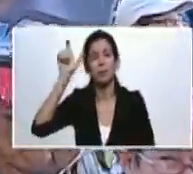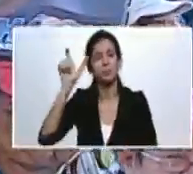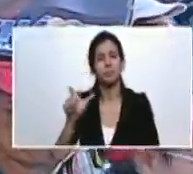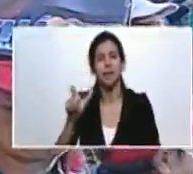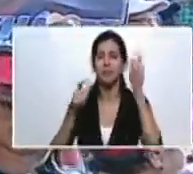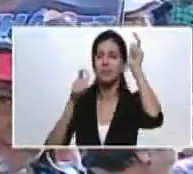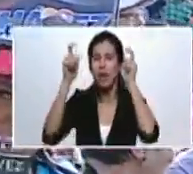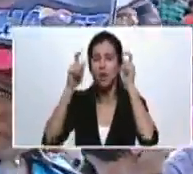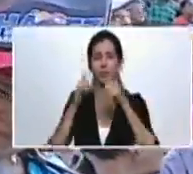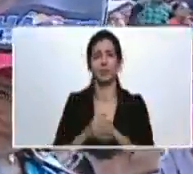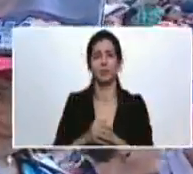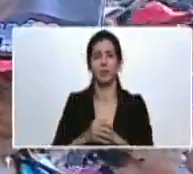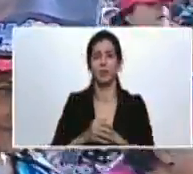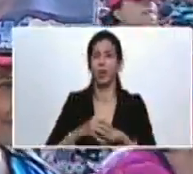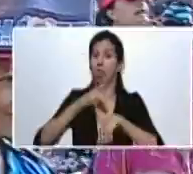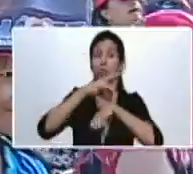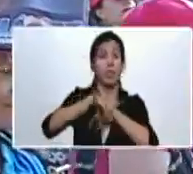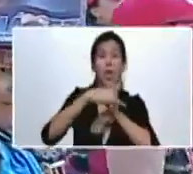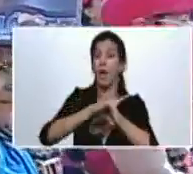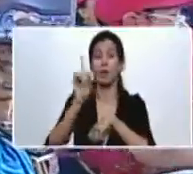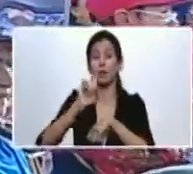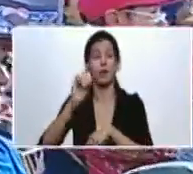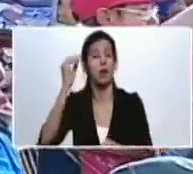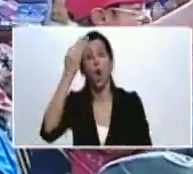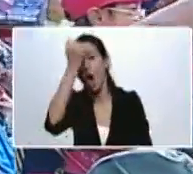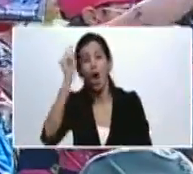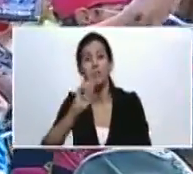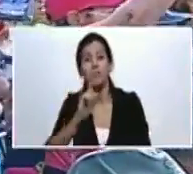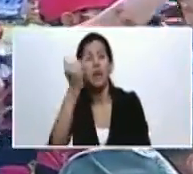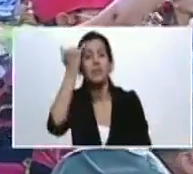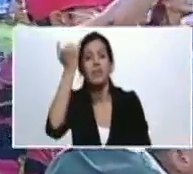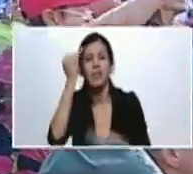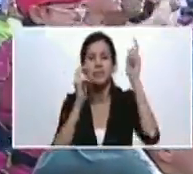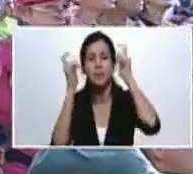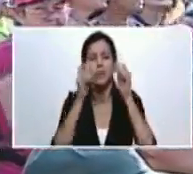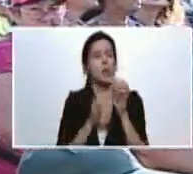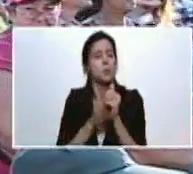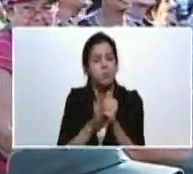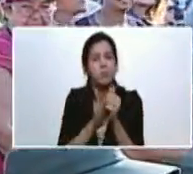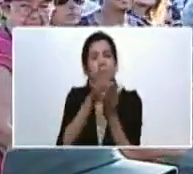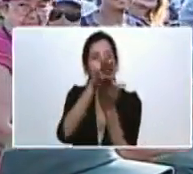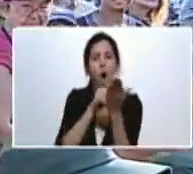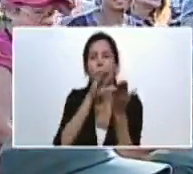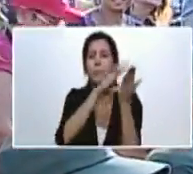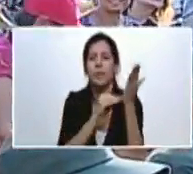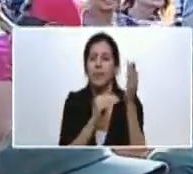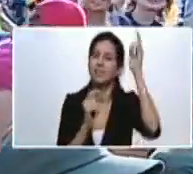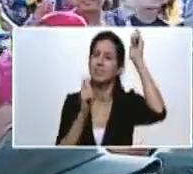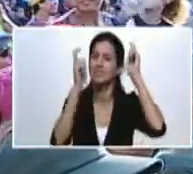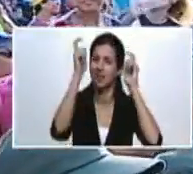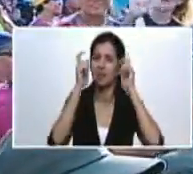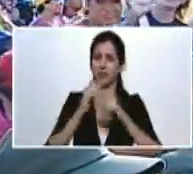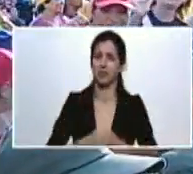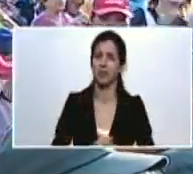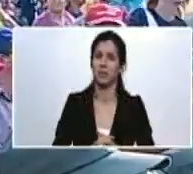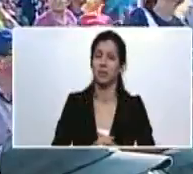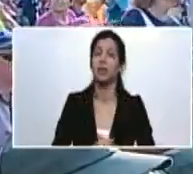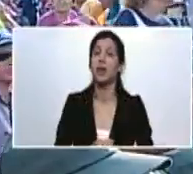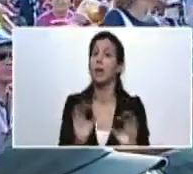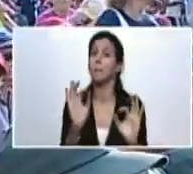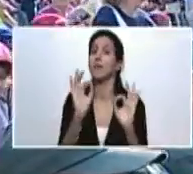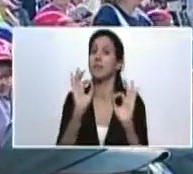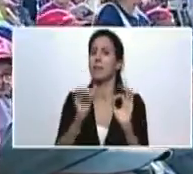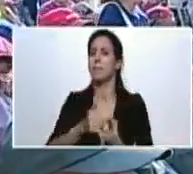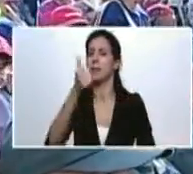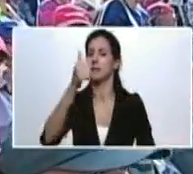seguir adelante sin abandonar los principios de Hugo Chávez, seguir adelante siguiendo el ejemplo del comandante Hugo Chávez y sobre todo y